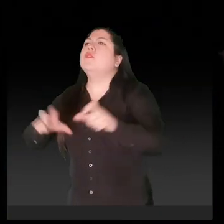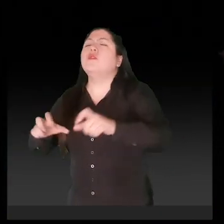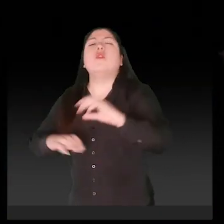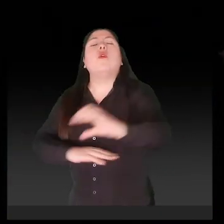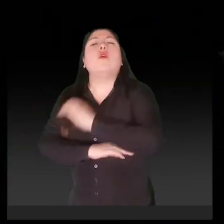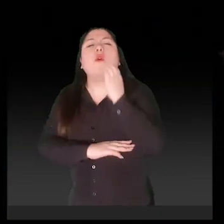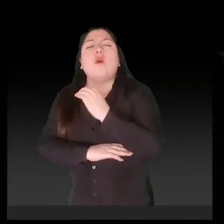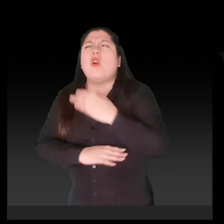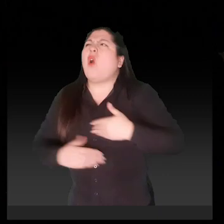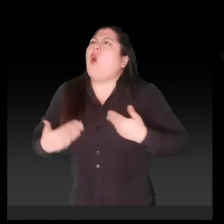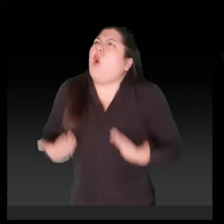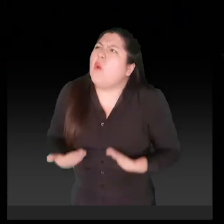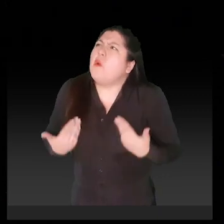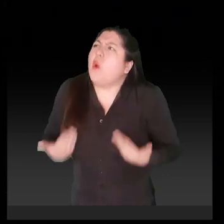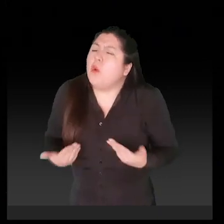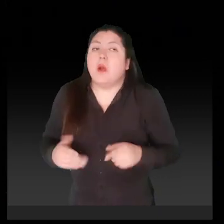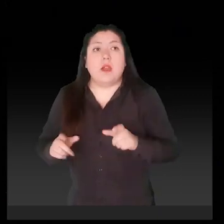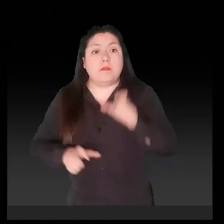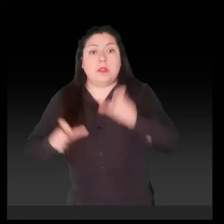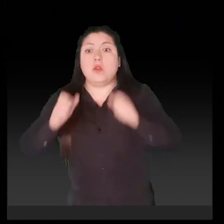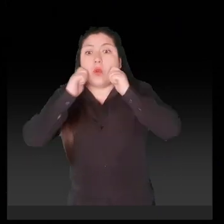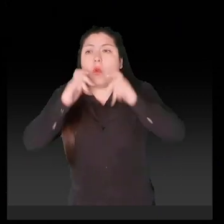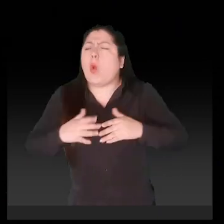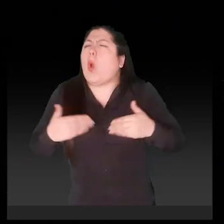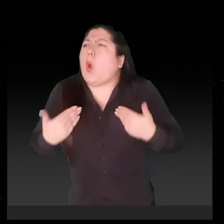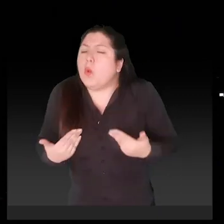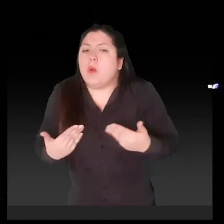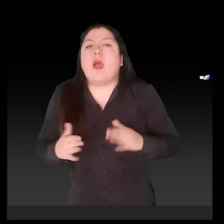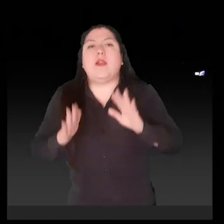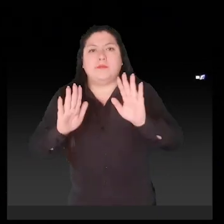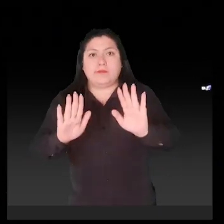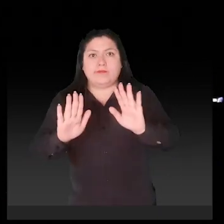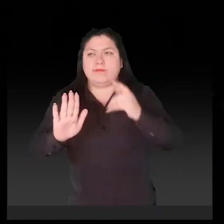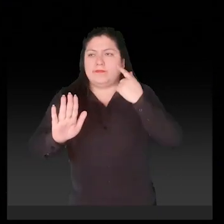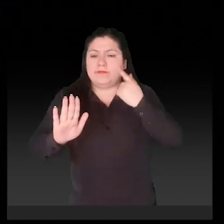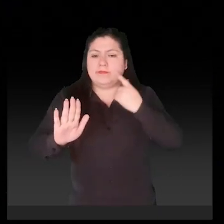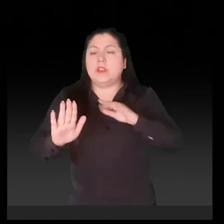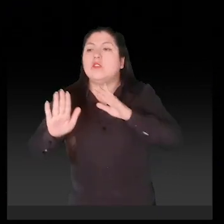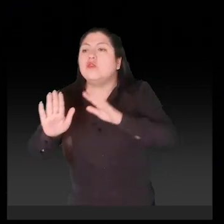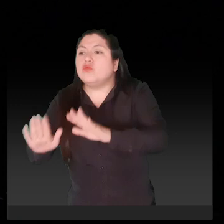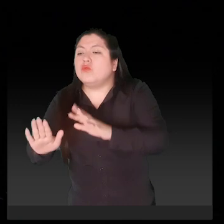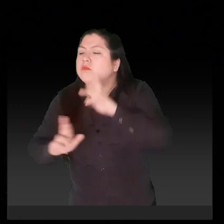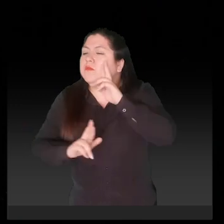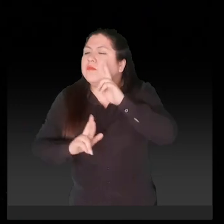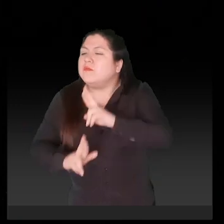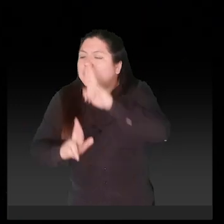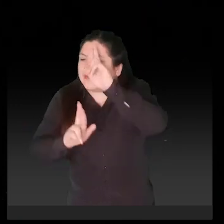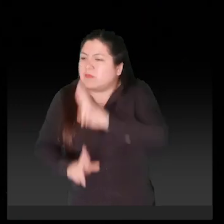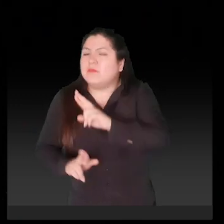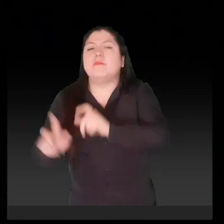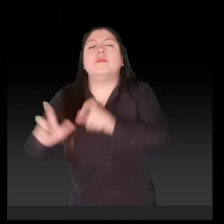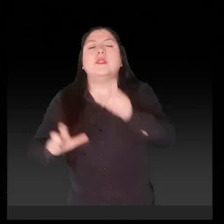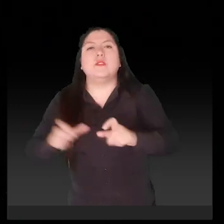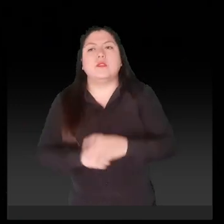calidad de la vida de los colombianos y sobre todo los seres humanos? Por una sencilla razón, por el tiempo de las personas. Esta cédula va a